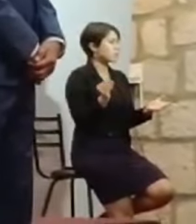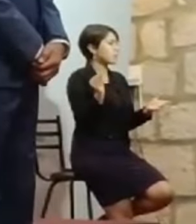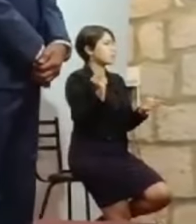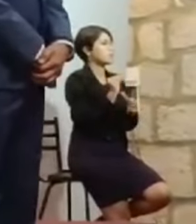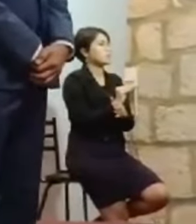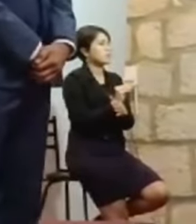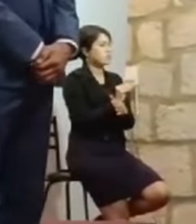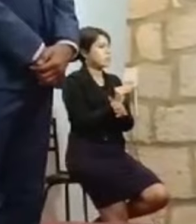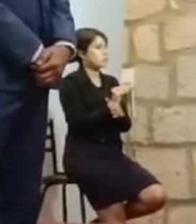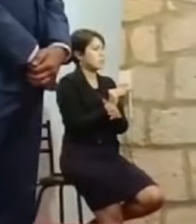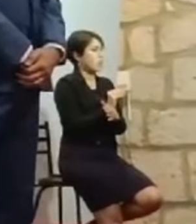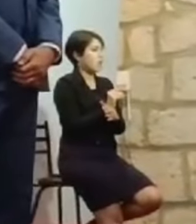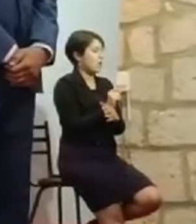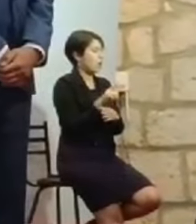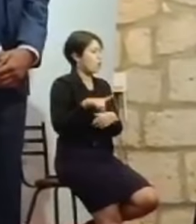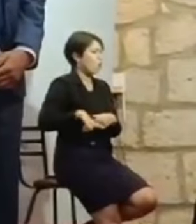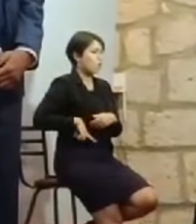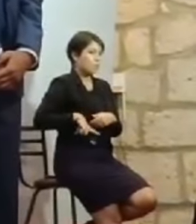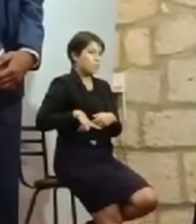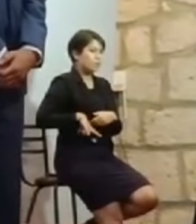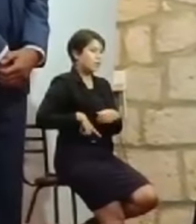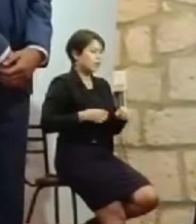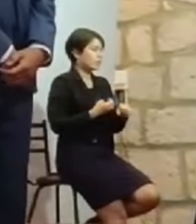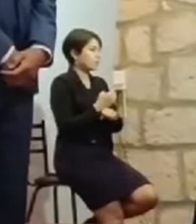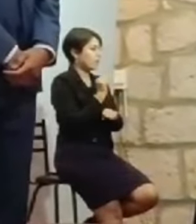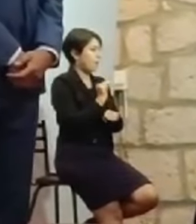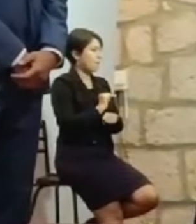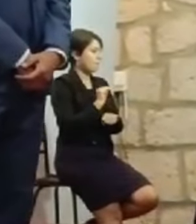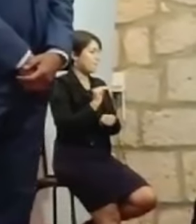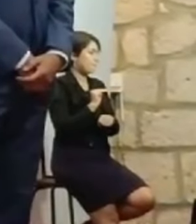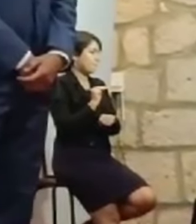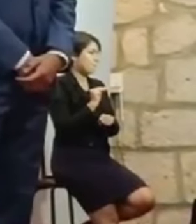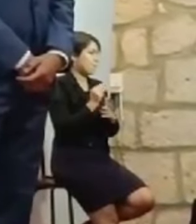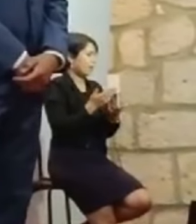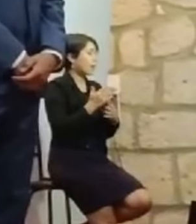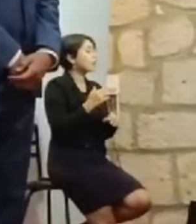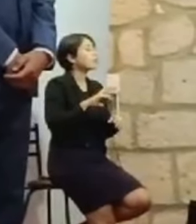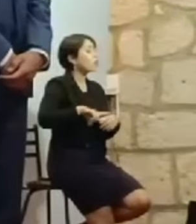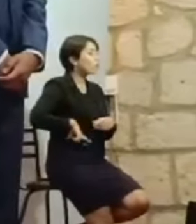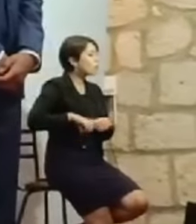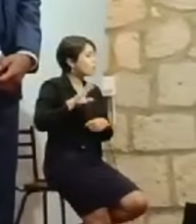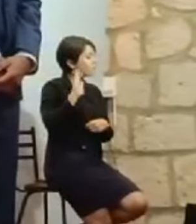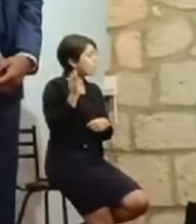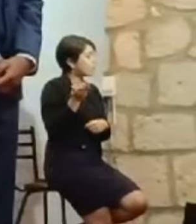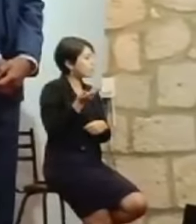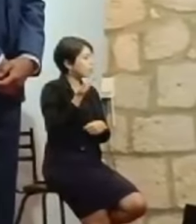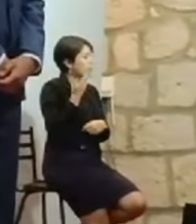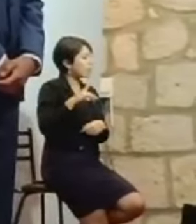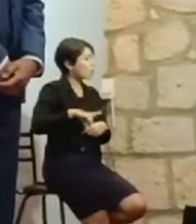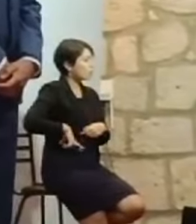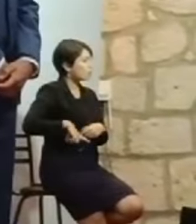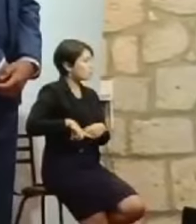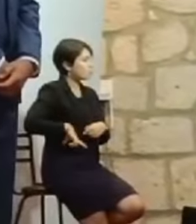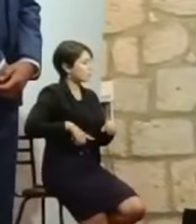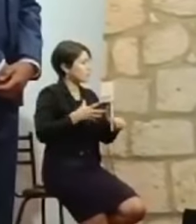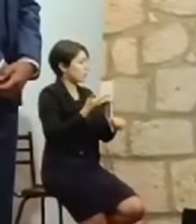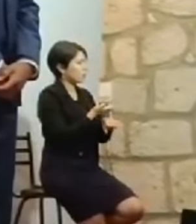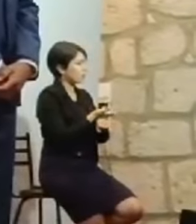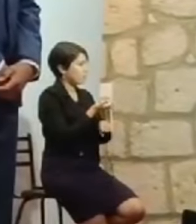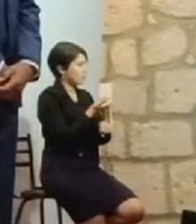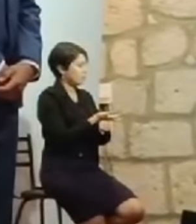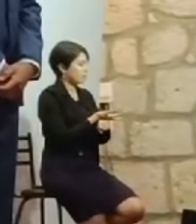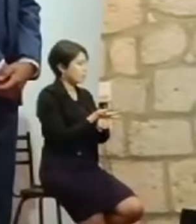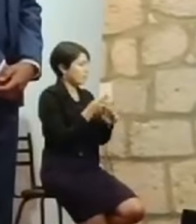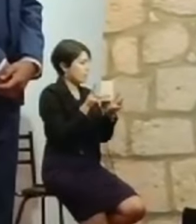omisión del gobierno del Estado del Gobierno Federal del gobierno americano en el